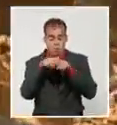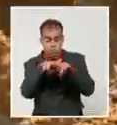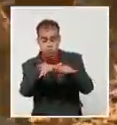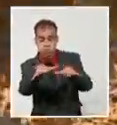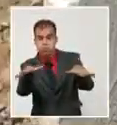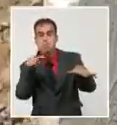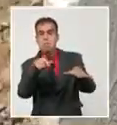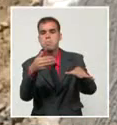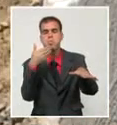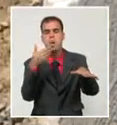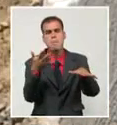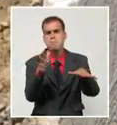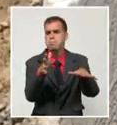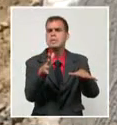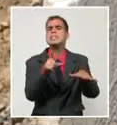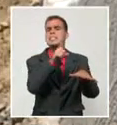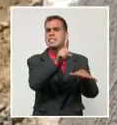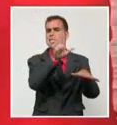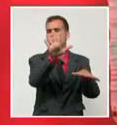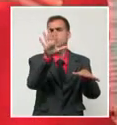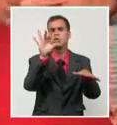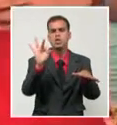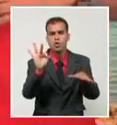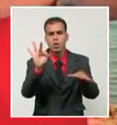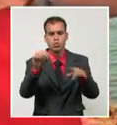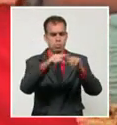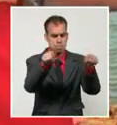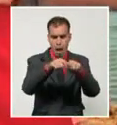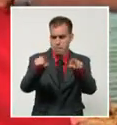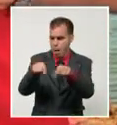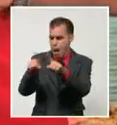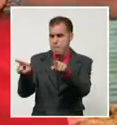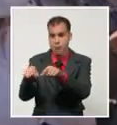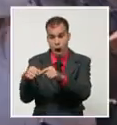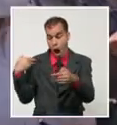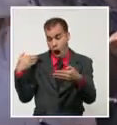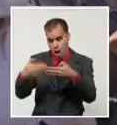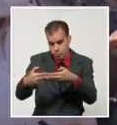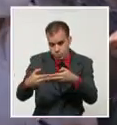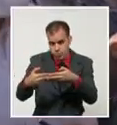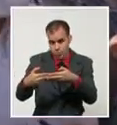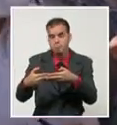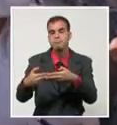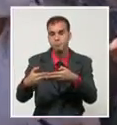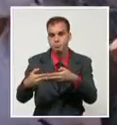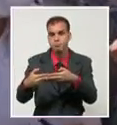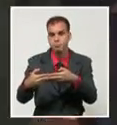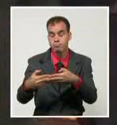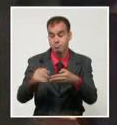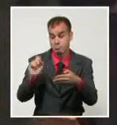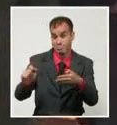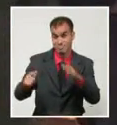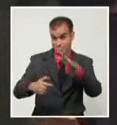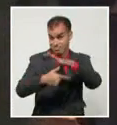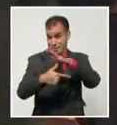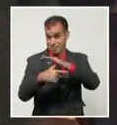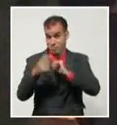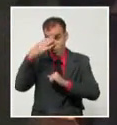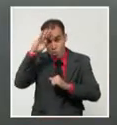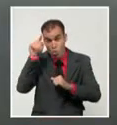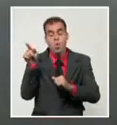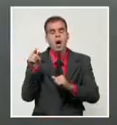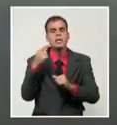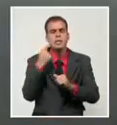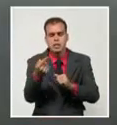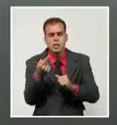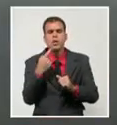para beneficiar a unas 158 hectáreas hasta la fecha. Valdés Mesa se interesó por el desarrollo de la acuicultura en